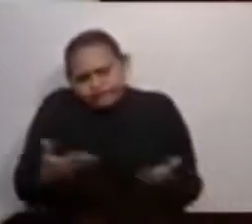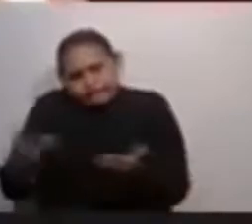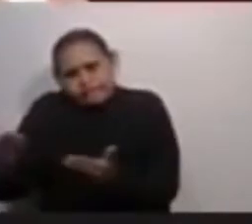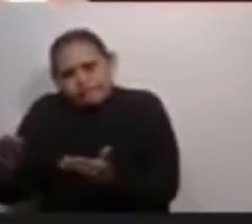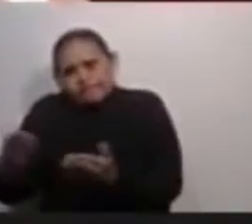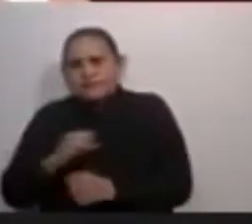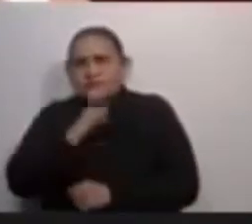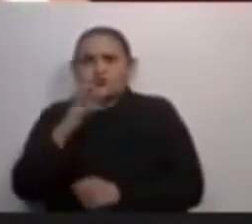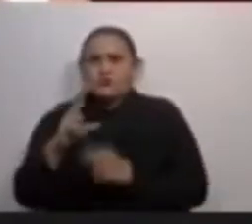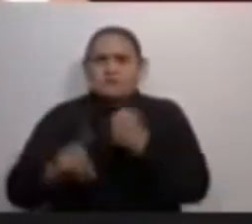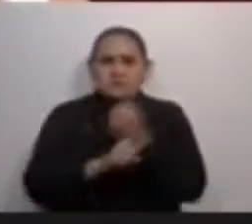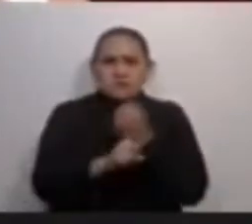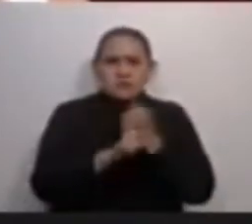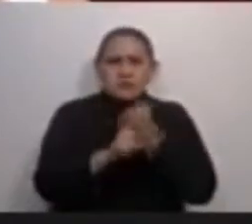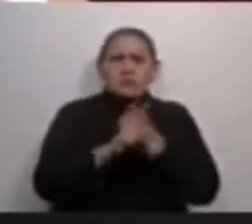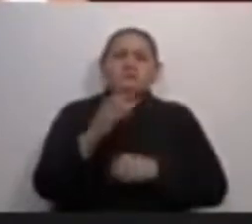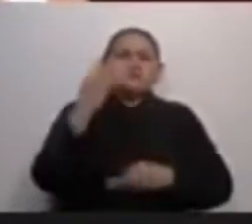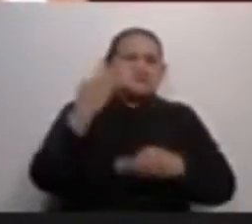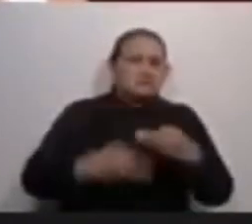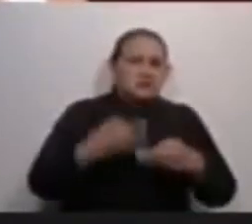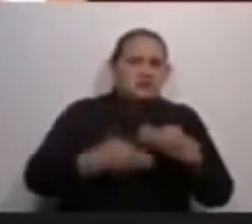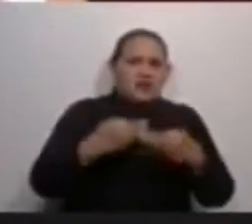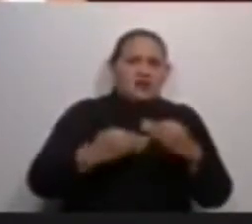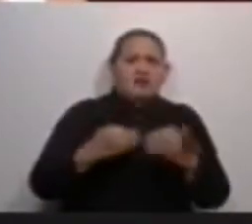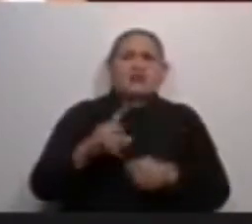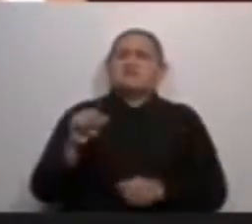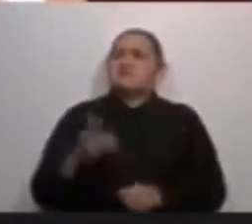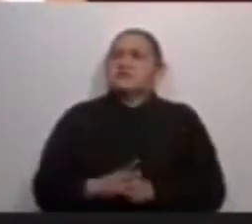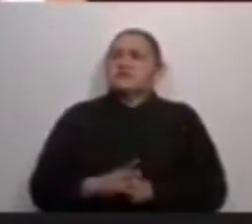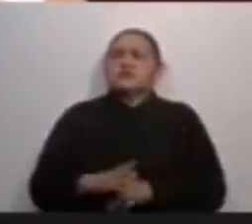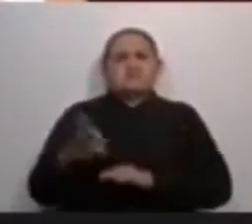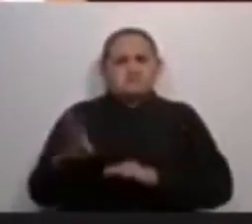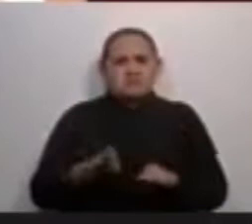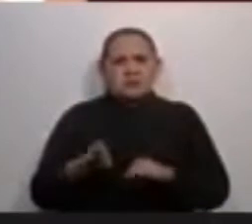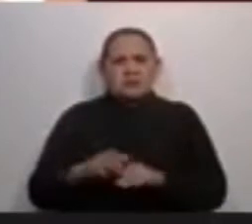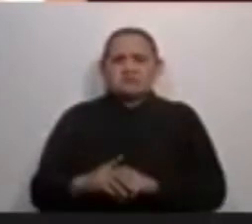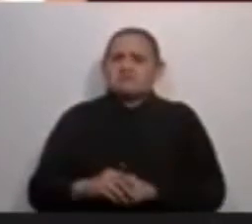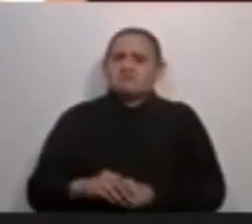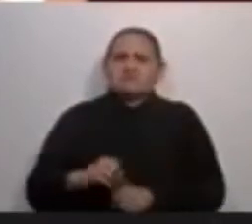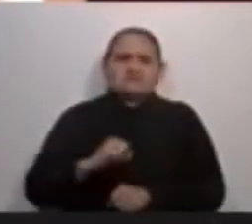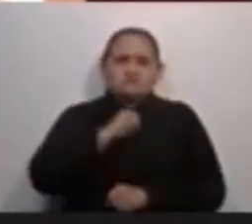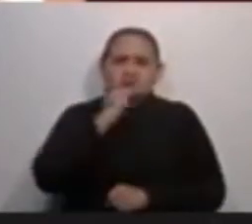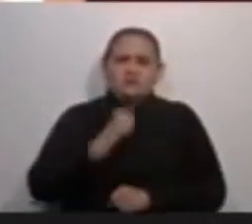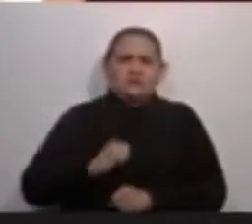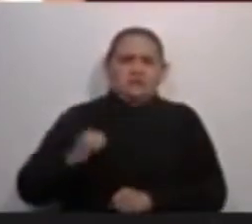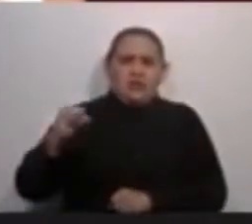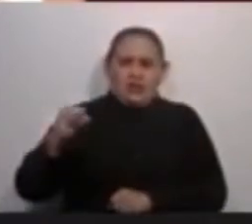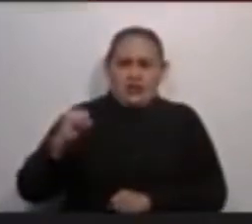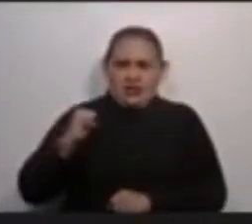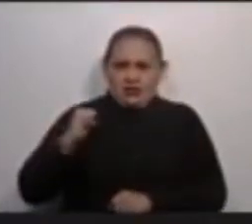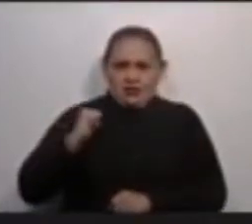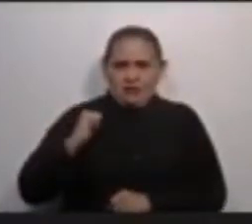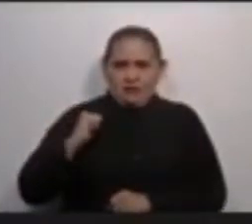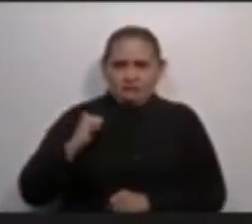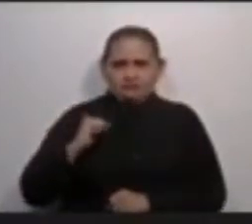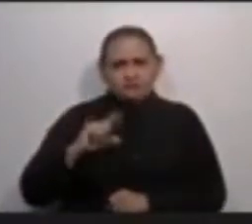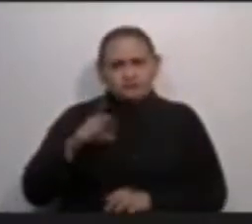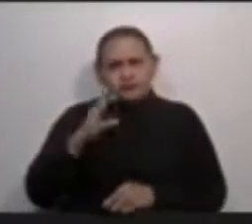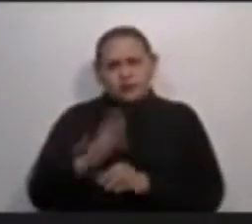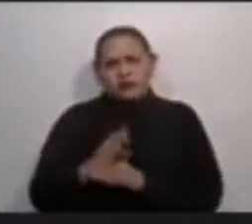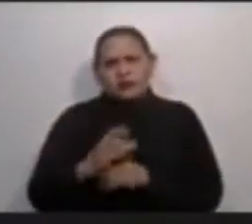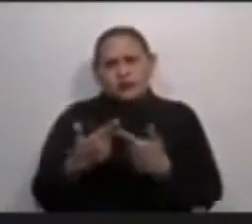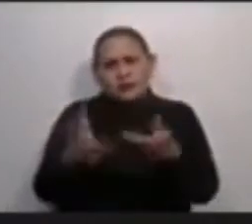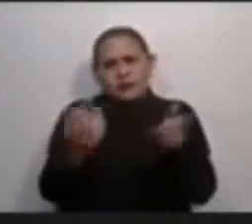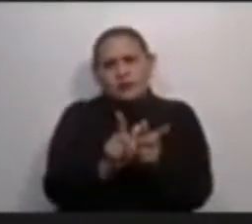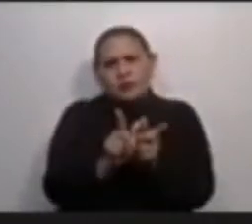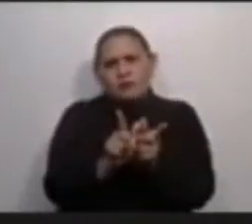pretextos, sin faltas de disciplina, sin dilaciones, sin egoísmos y comportamientos negativos, personales o de grupo.